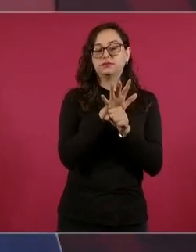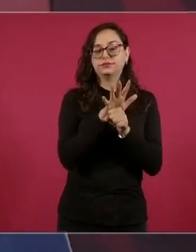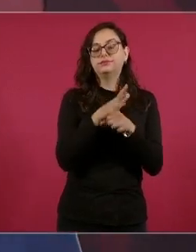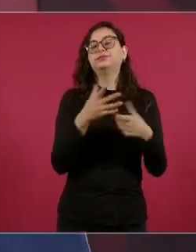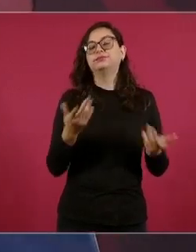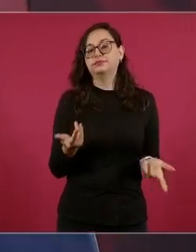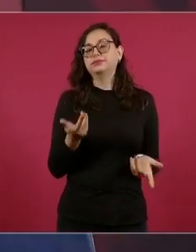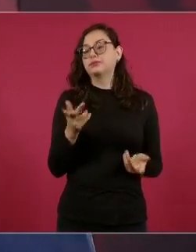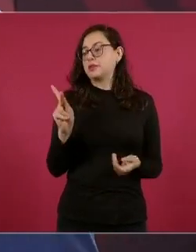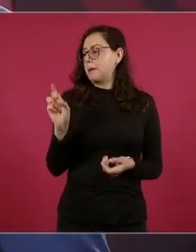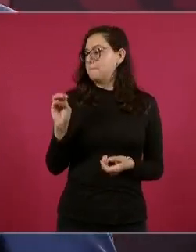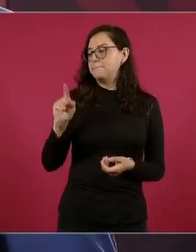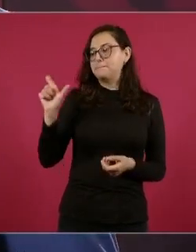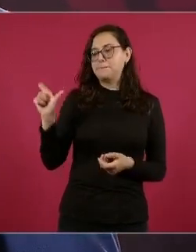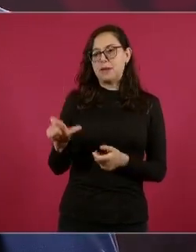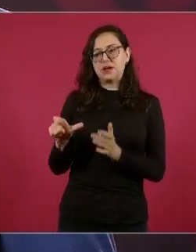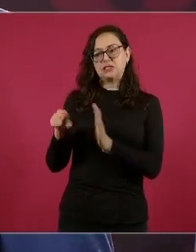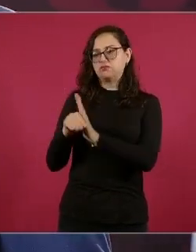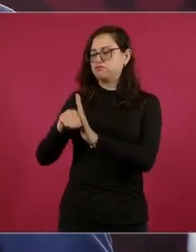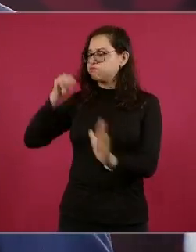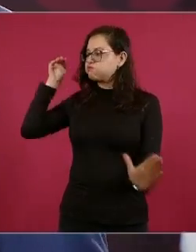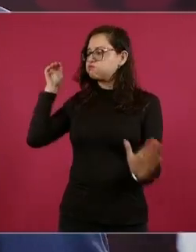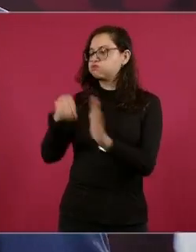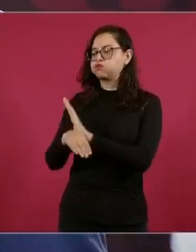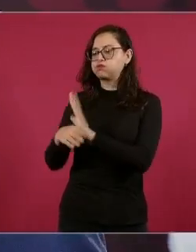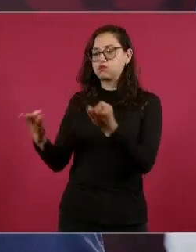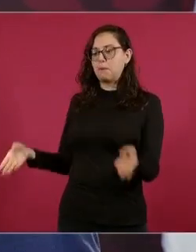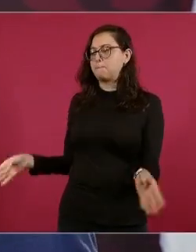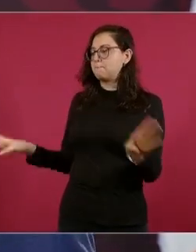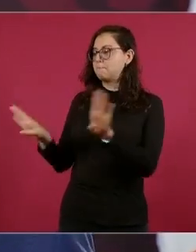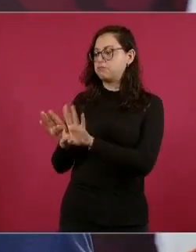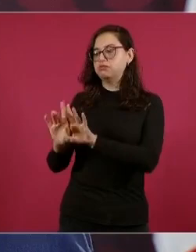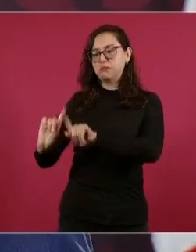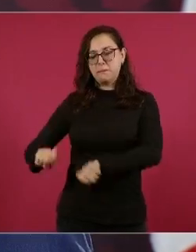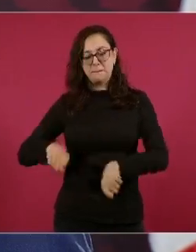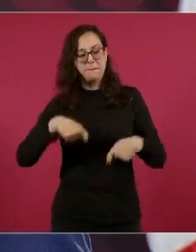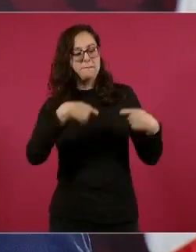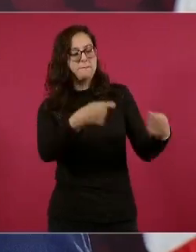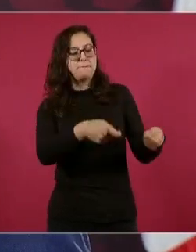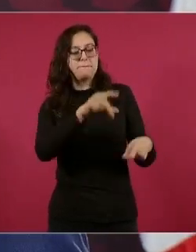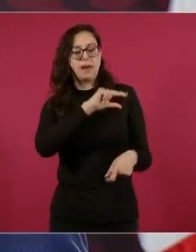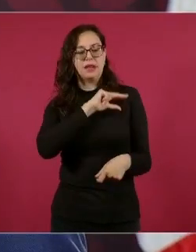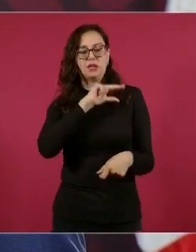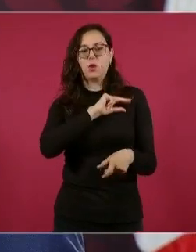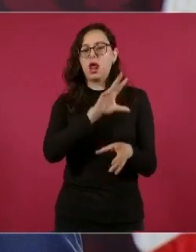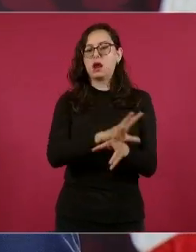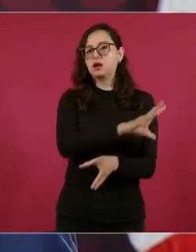desaparecer a Pemex, destruir a Pemex, igual que a la Comisión Federal de Electricidad,